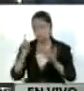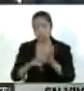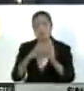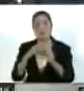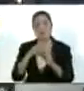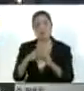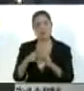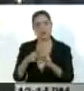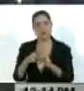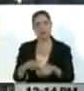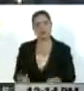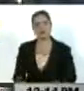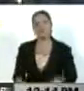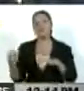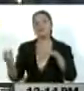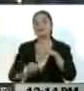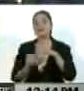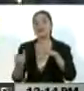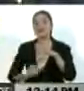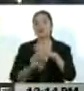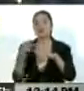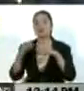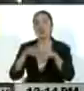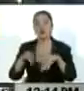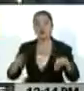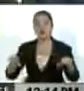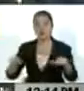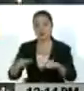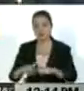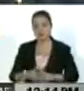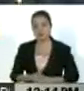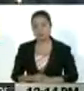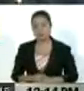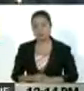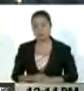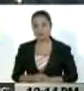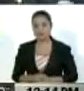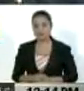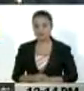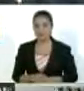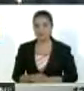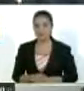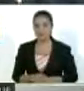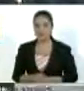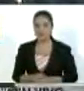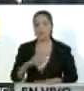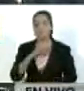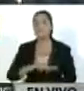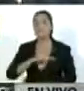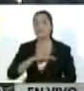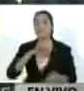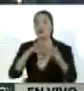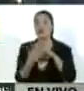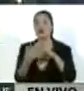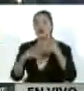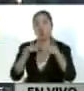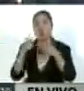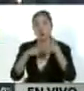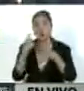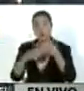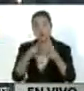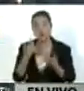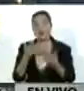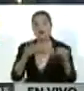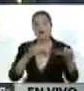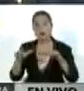positivo por parte del Instituto de Tierras Urbanas. Asimismo, en cuanto a la Gran Misión Barrio Nuevo, Barrio Tricolor,